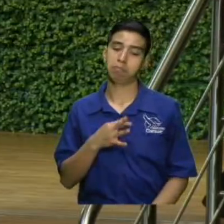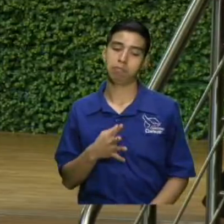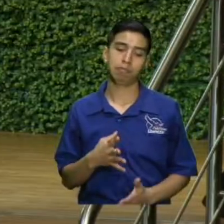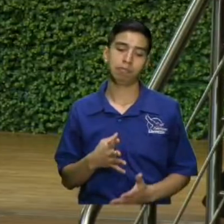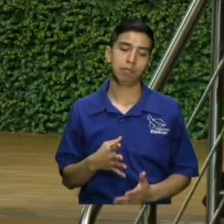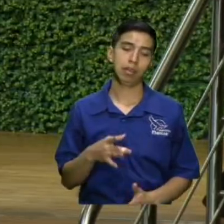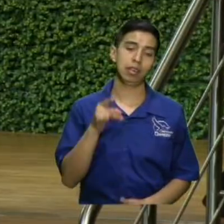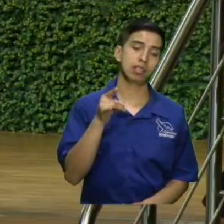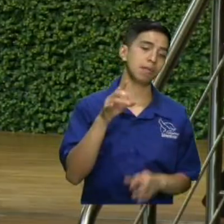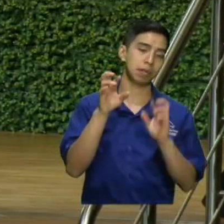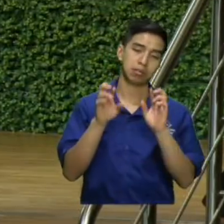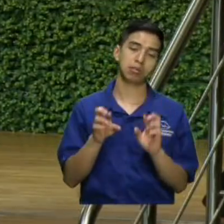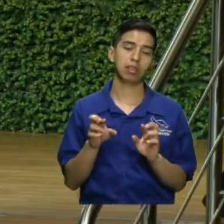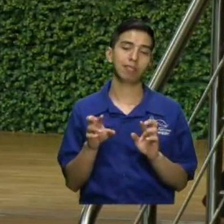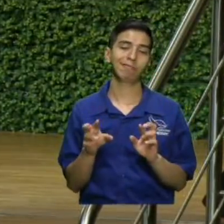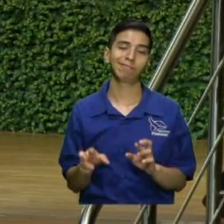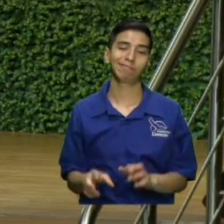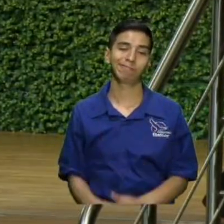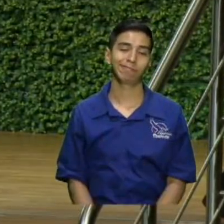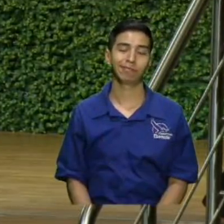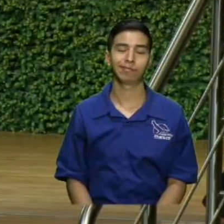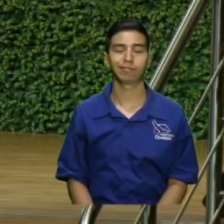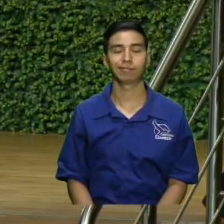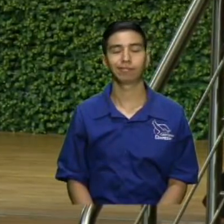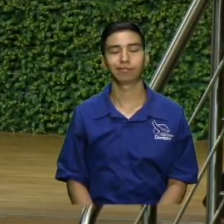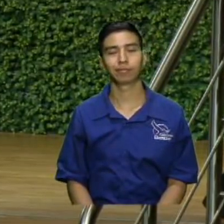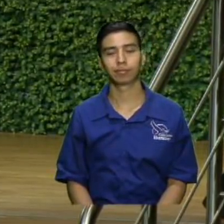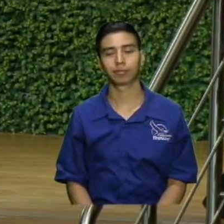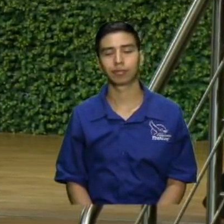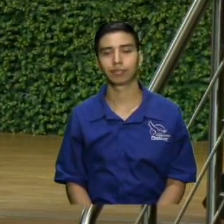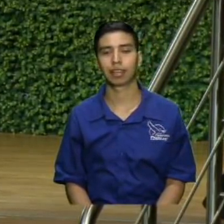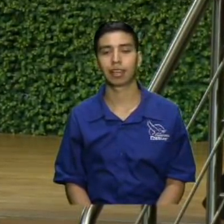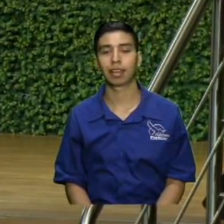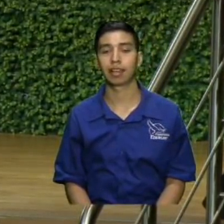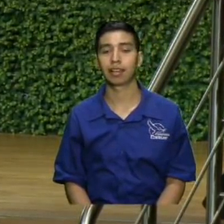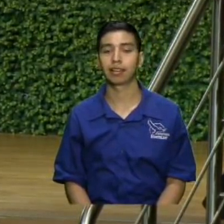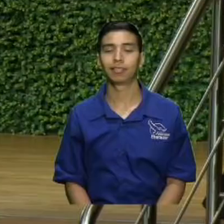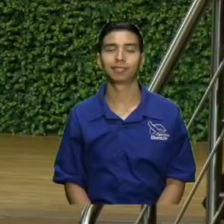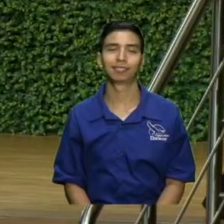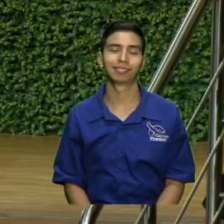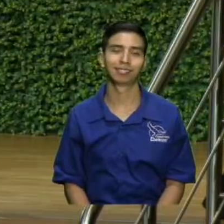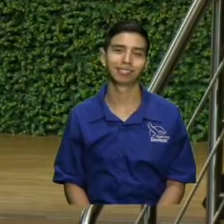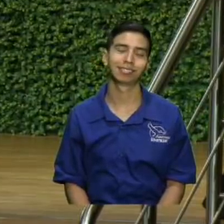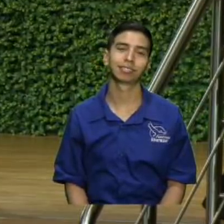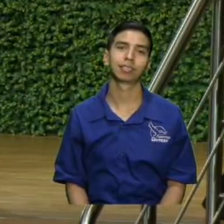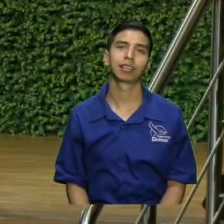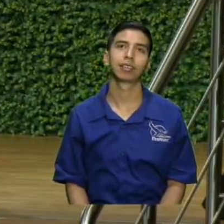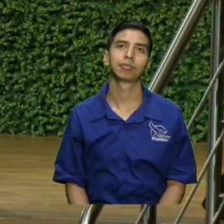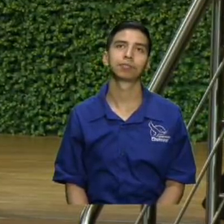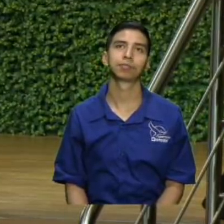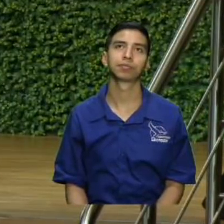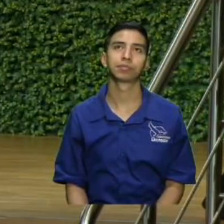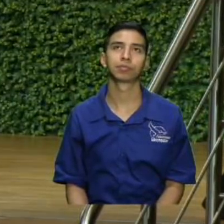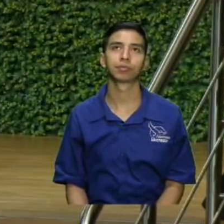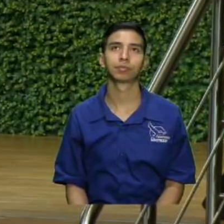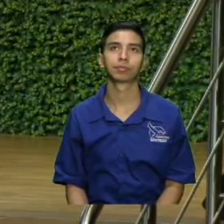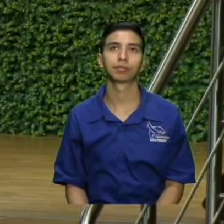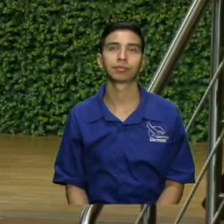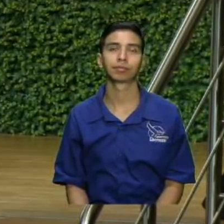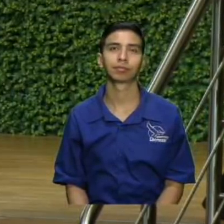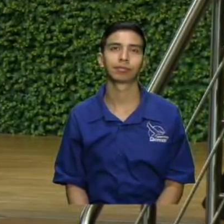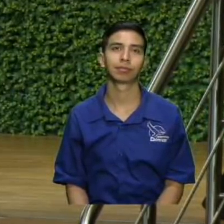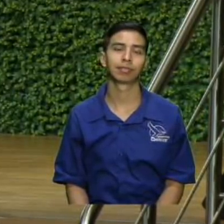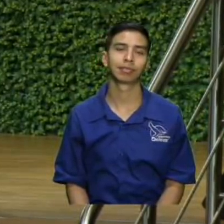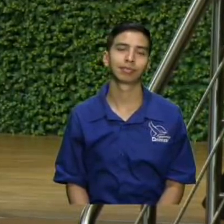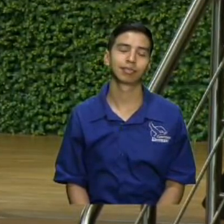creído. No le voy a contar a Eliseo que yo dije todo eso, porque es bravo, hermano. Y allá en el cielo, saber que si usted llega antes que yo, no